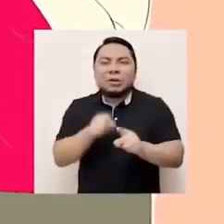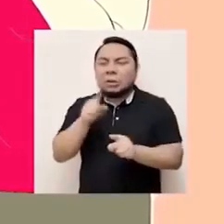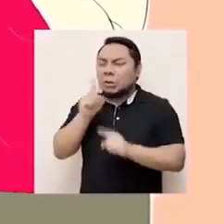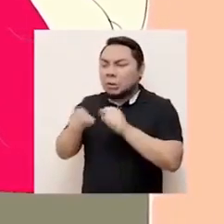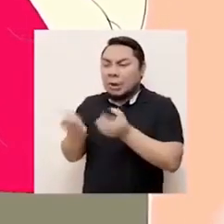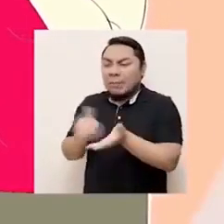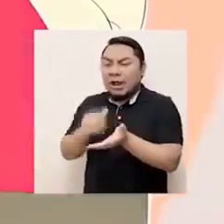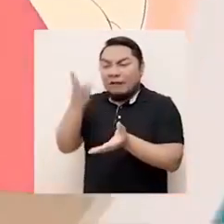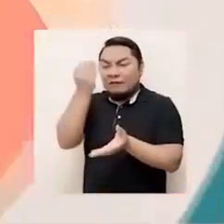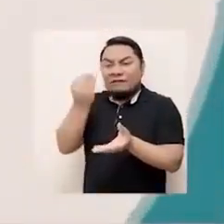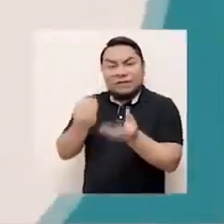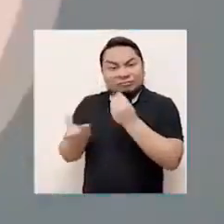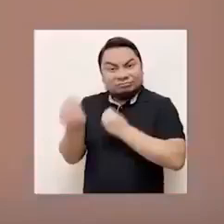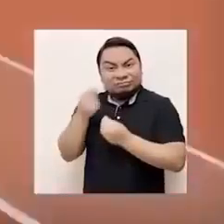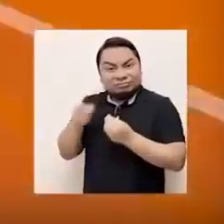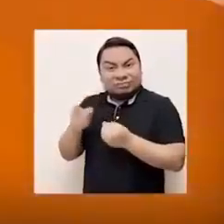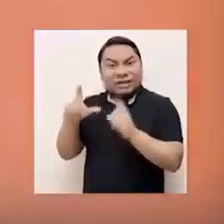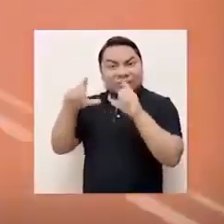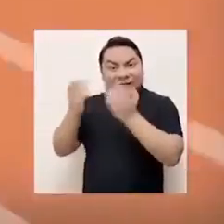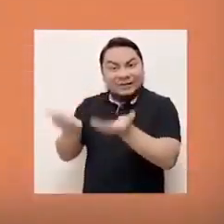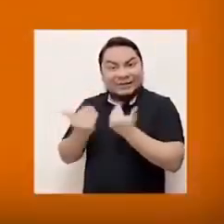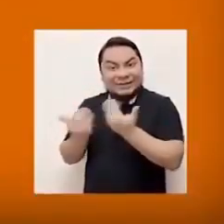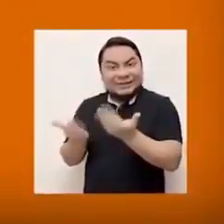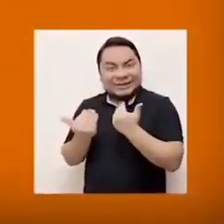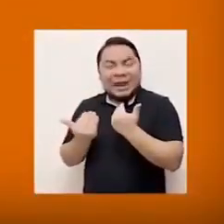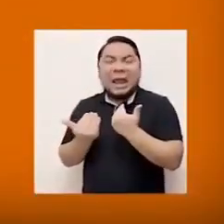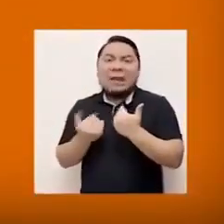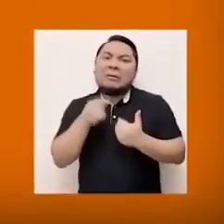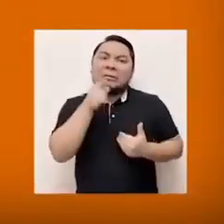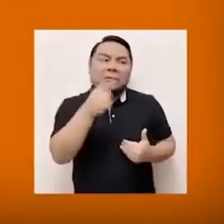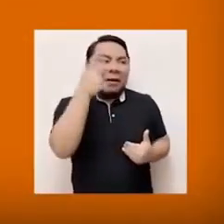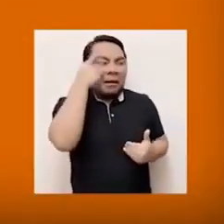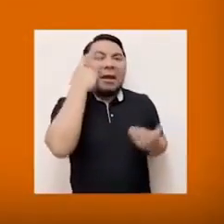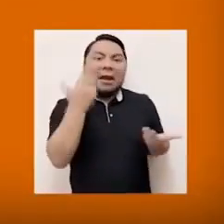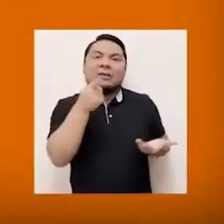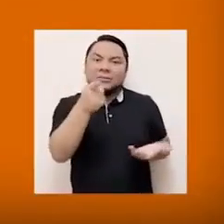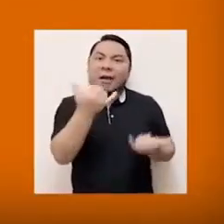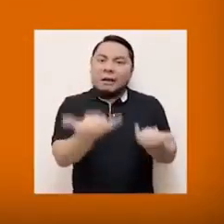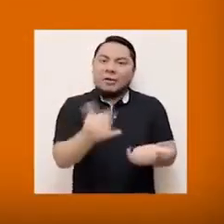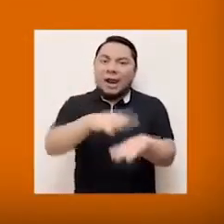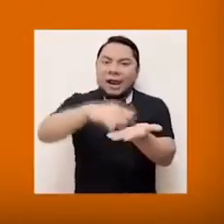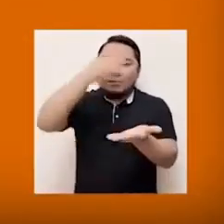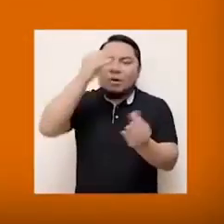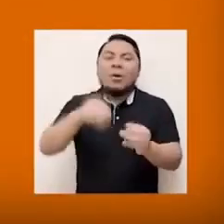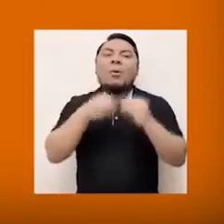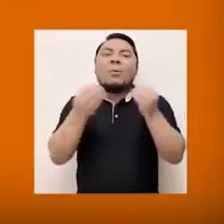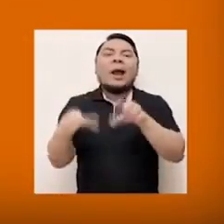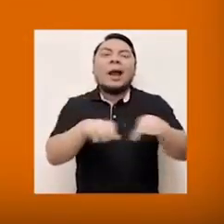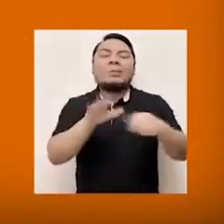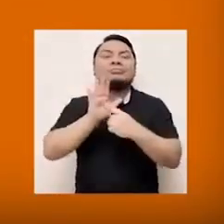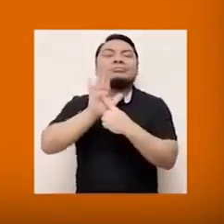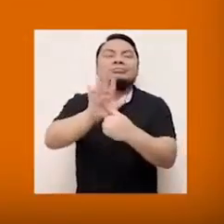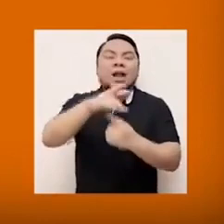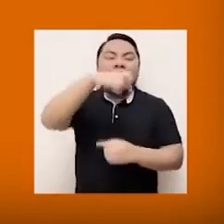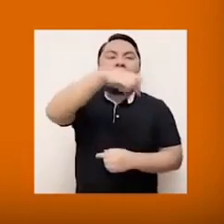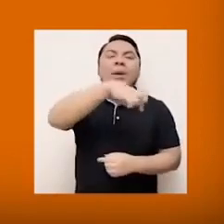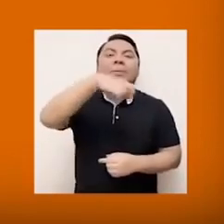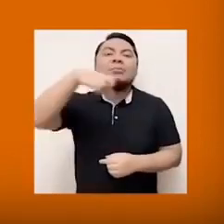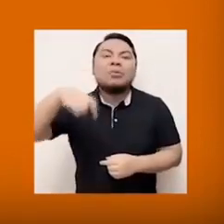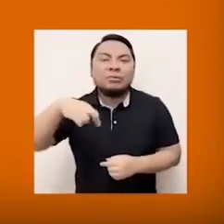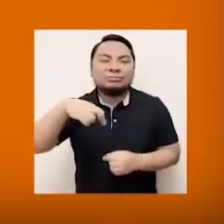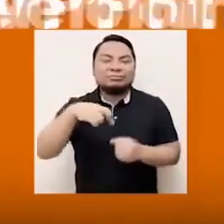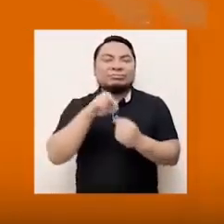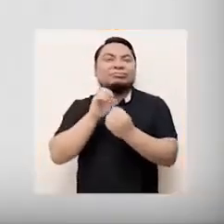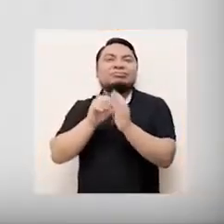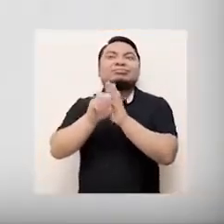tiene más fotos de él al finalizar el tutorial usted habrá logrado dar el primer paso para diseñar una presentación en power